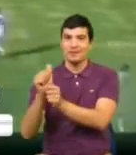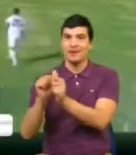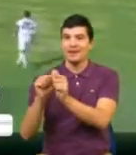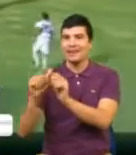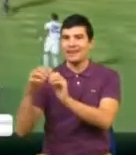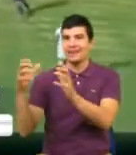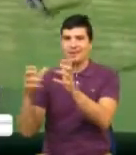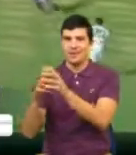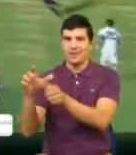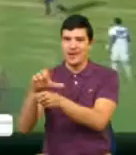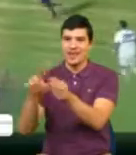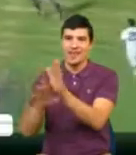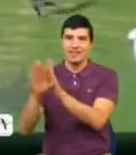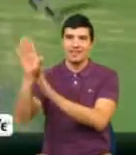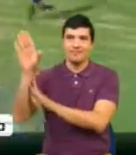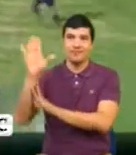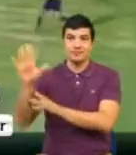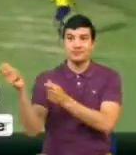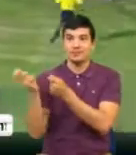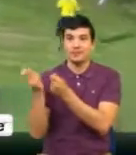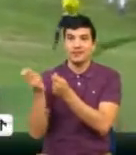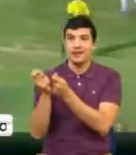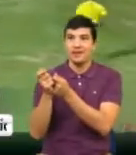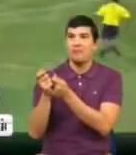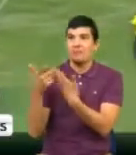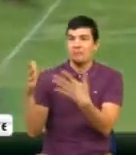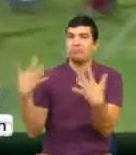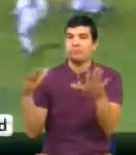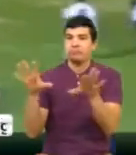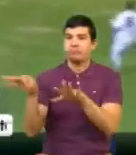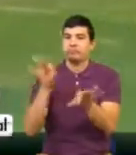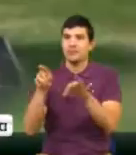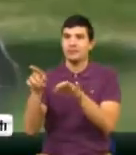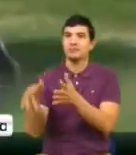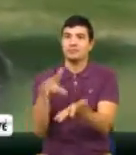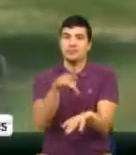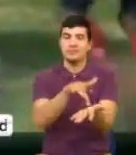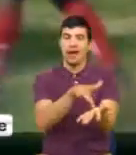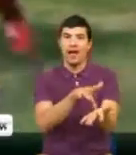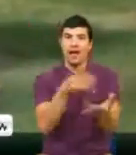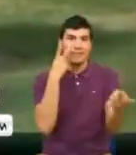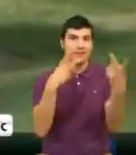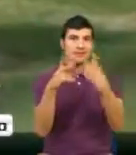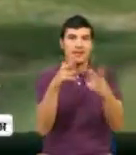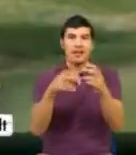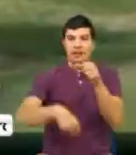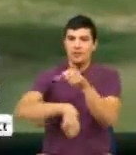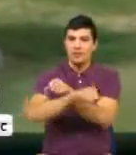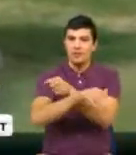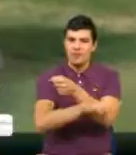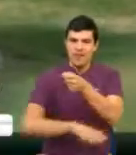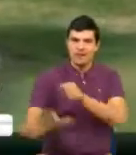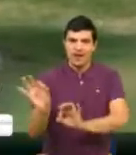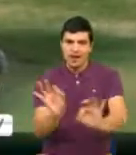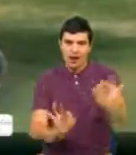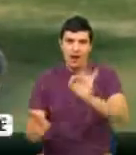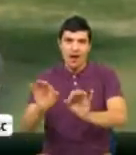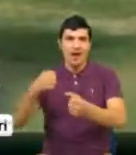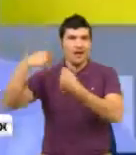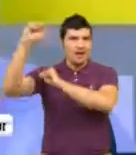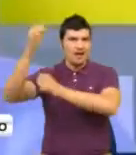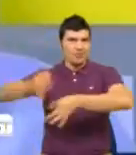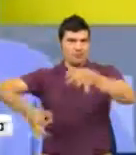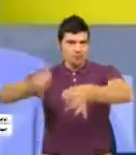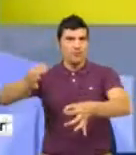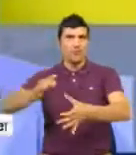los de la frontera mostraron credenciales de favorito en calidad de visitante ante chicó y con un fútbol basado en el orden ganaron con justicia